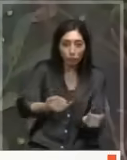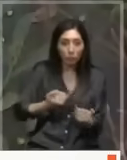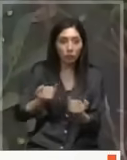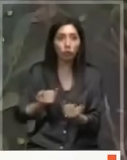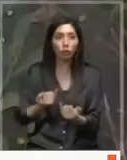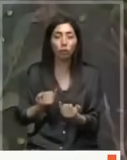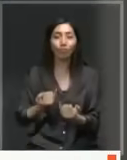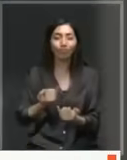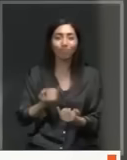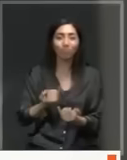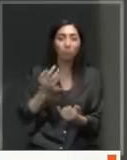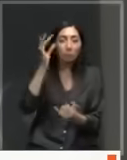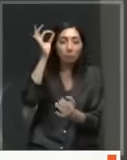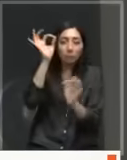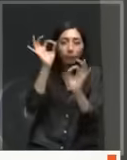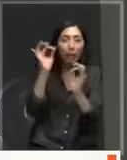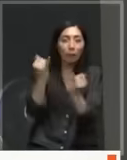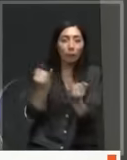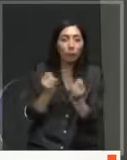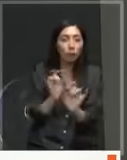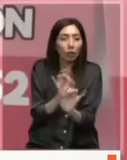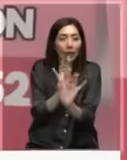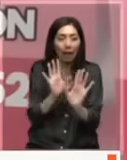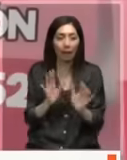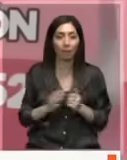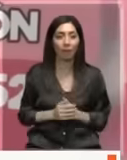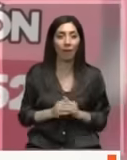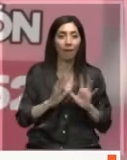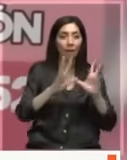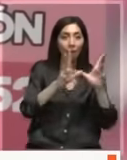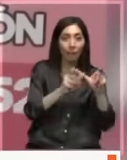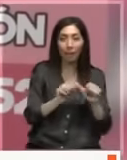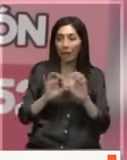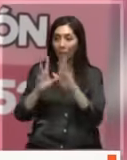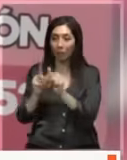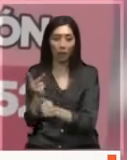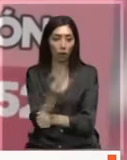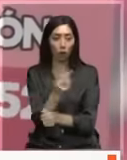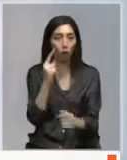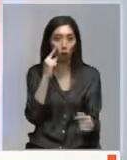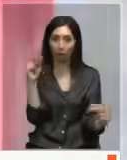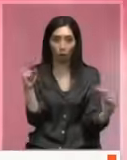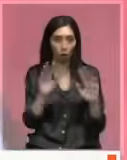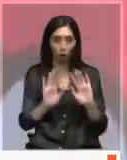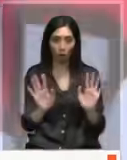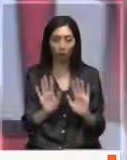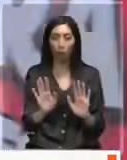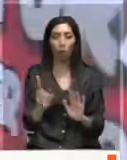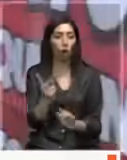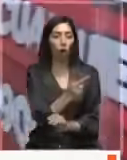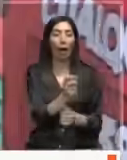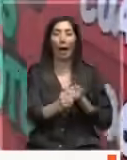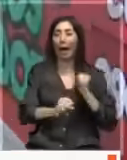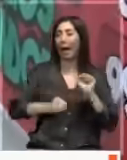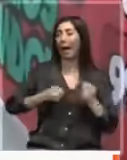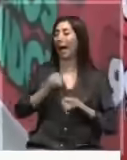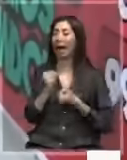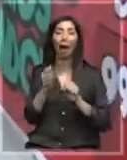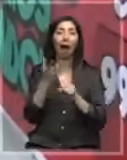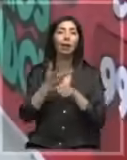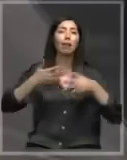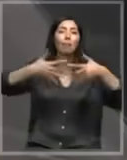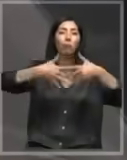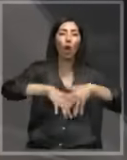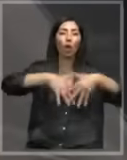más precisa. Dos familias que no se conocen pero que están desesperadas, tanto que han hecho protestas en sus